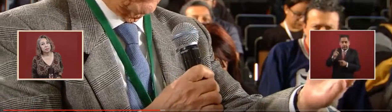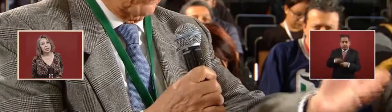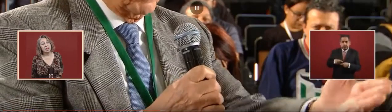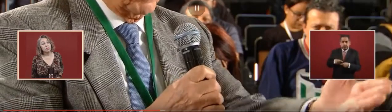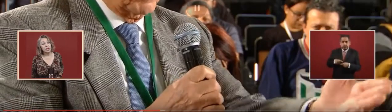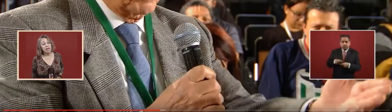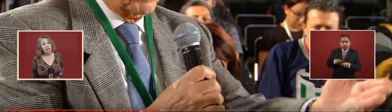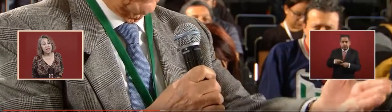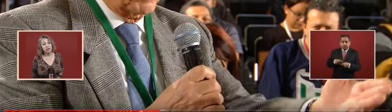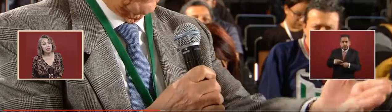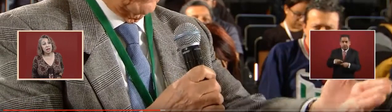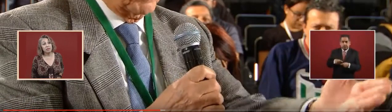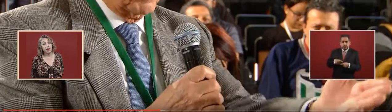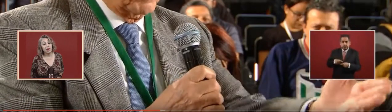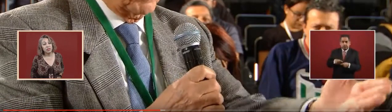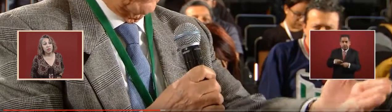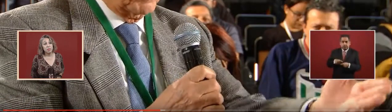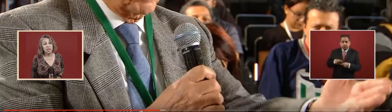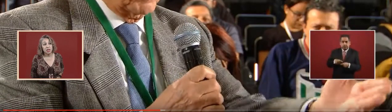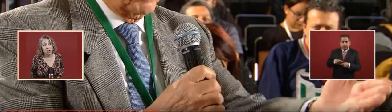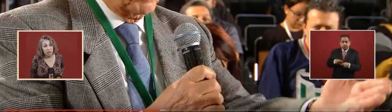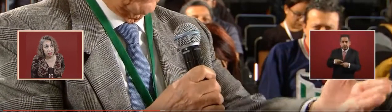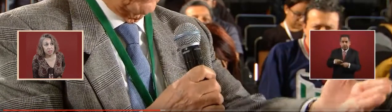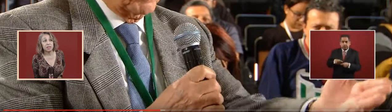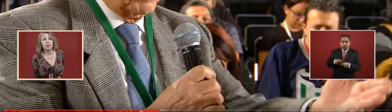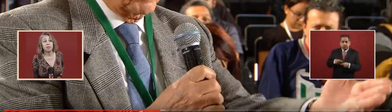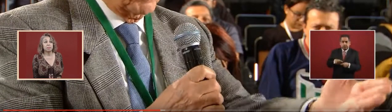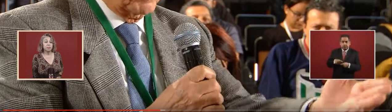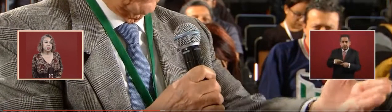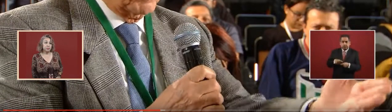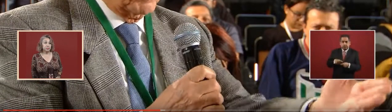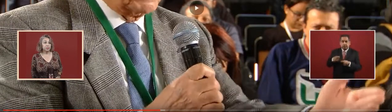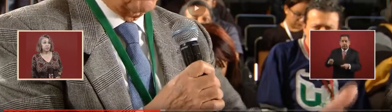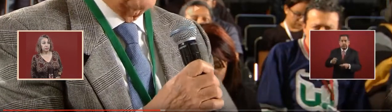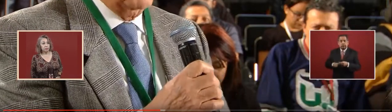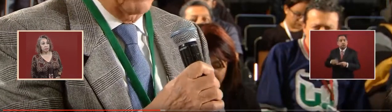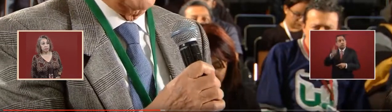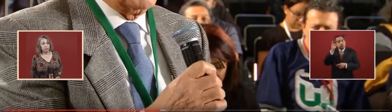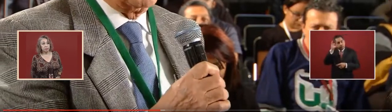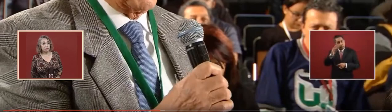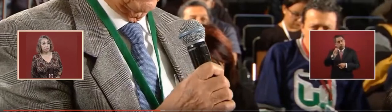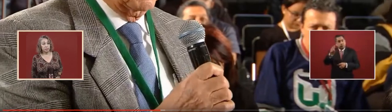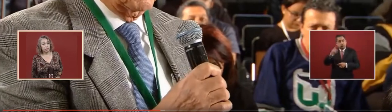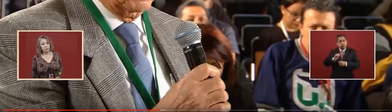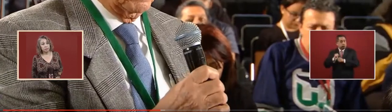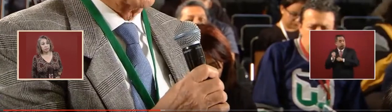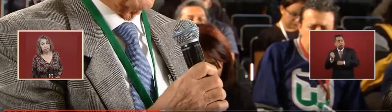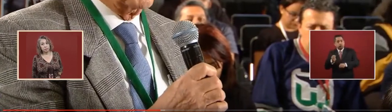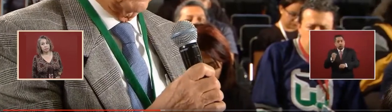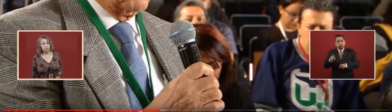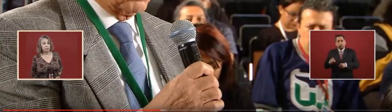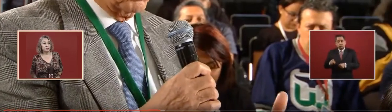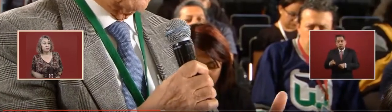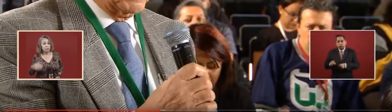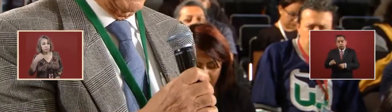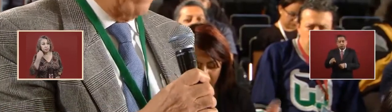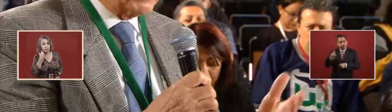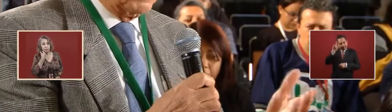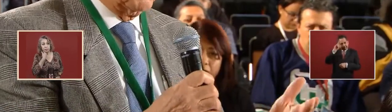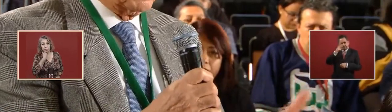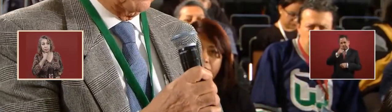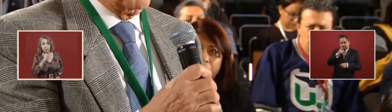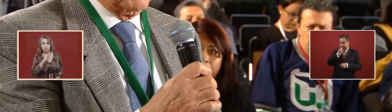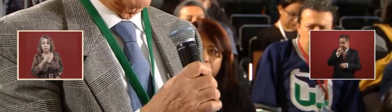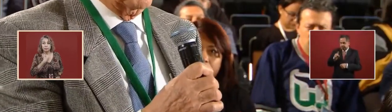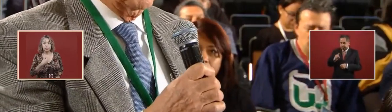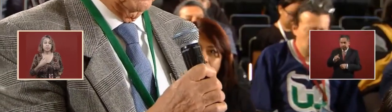club de béisbol. But he did donate $500 million. Béisbol de los Diablos Rojos ha